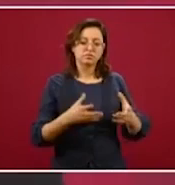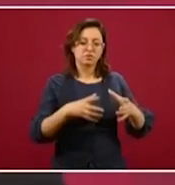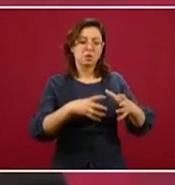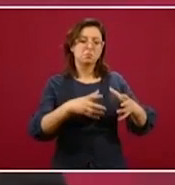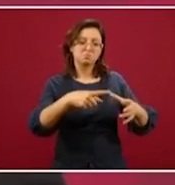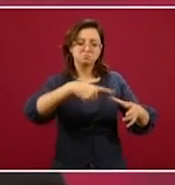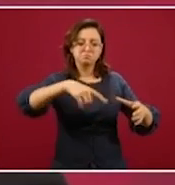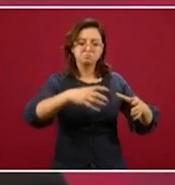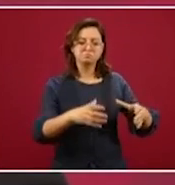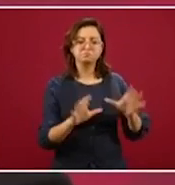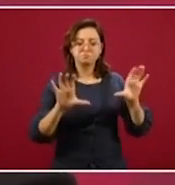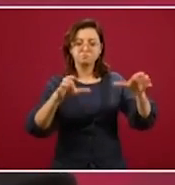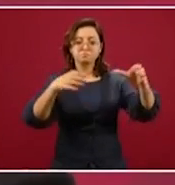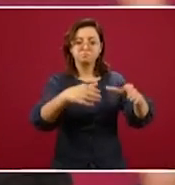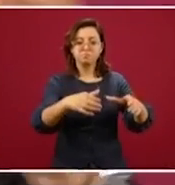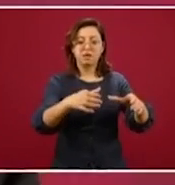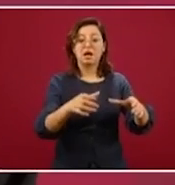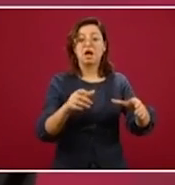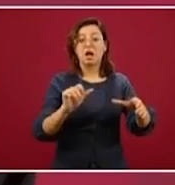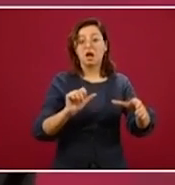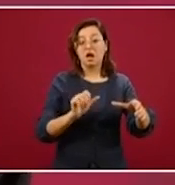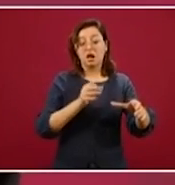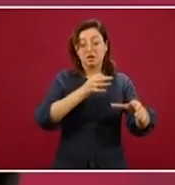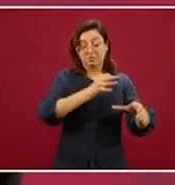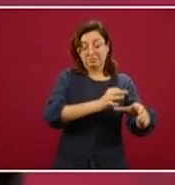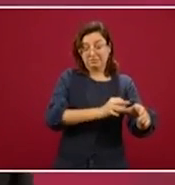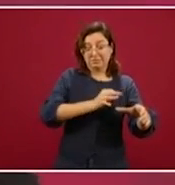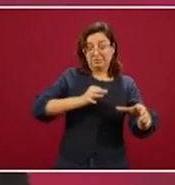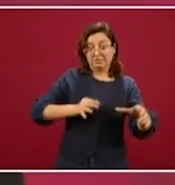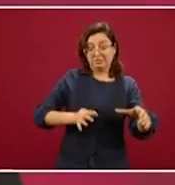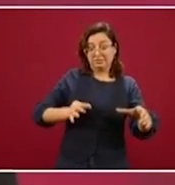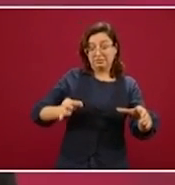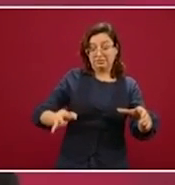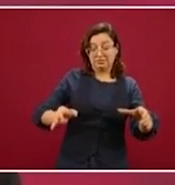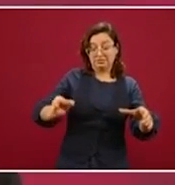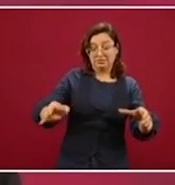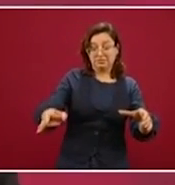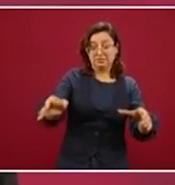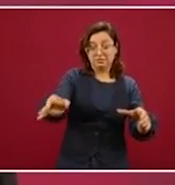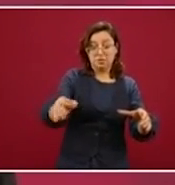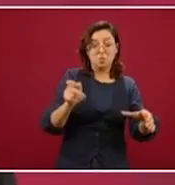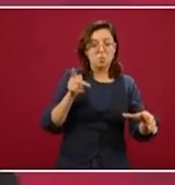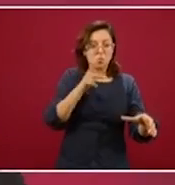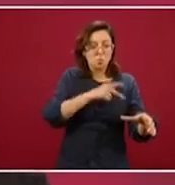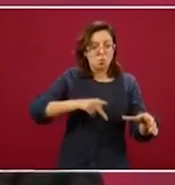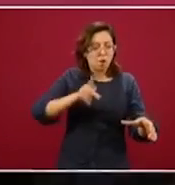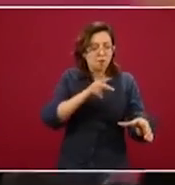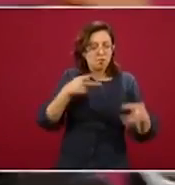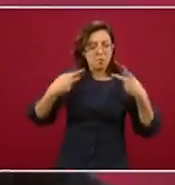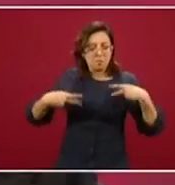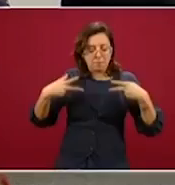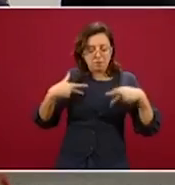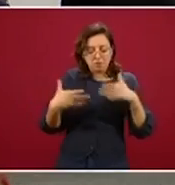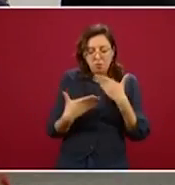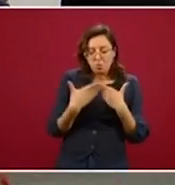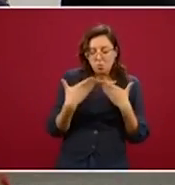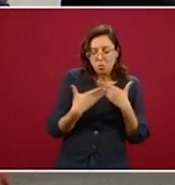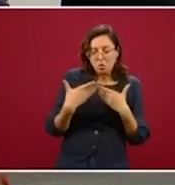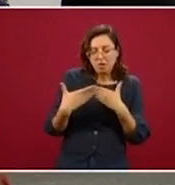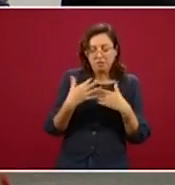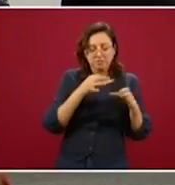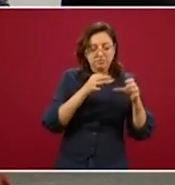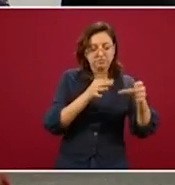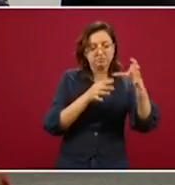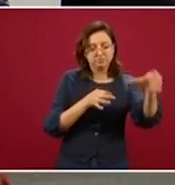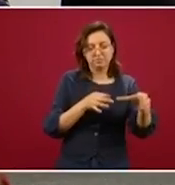alrededor, que tiene una ubicación estratégica en donde llegan, o sea, así